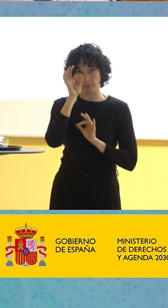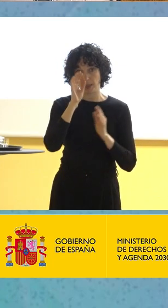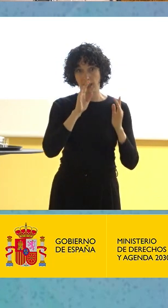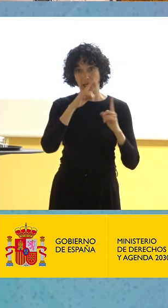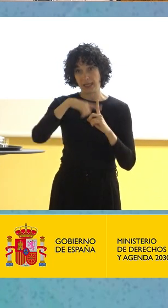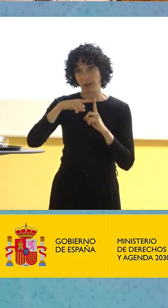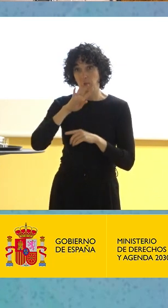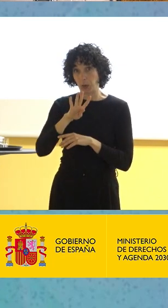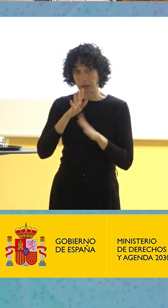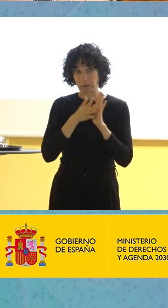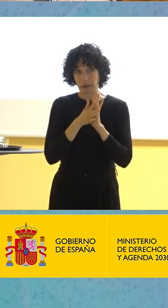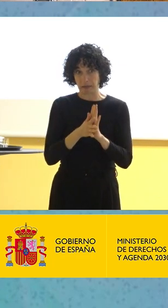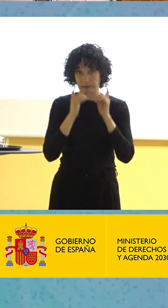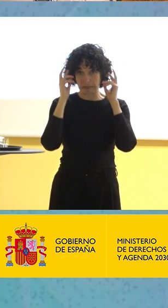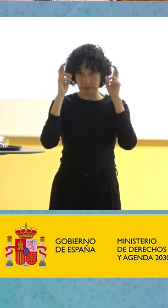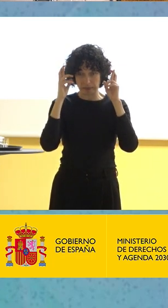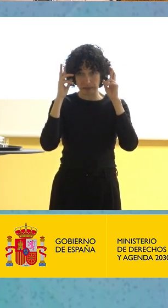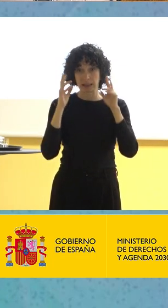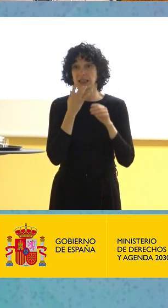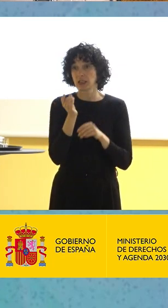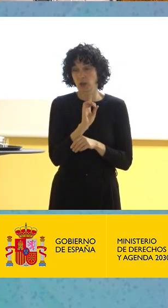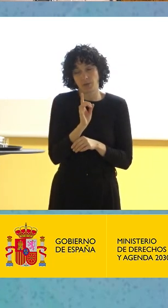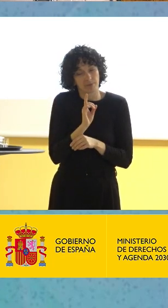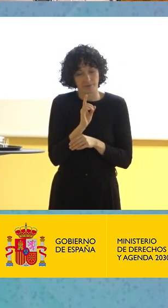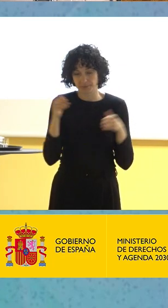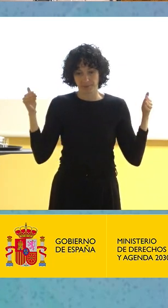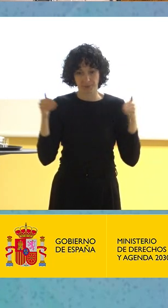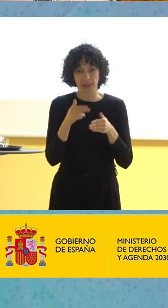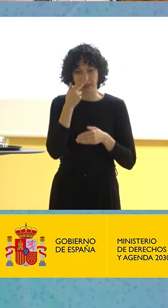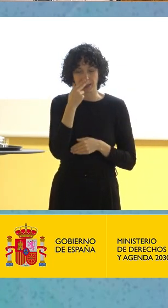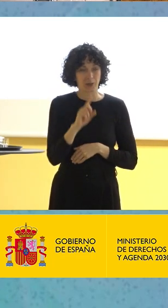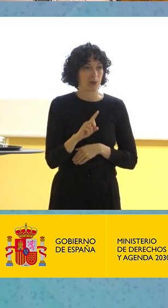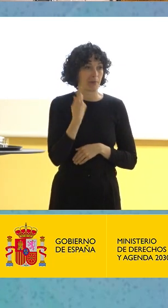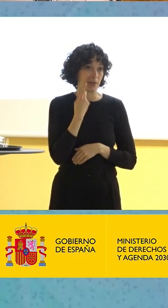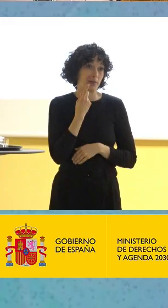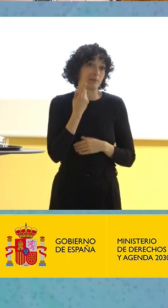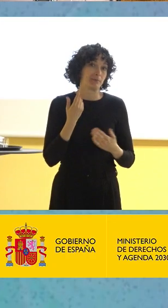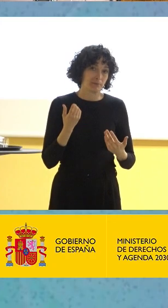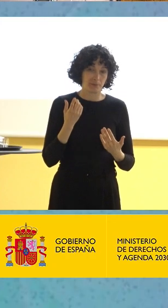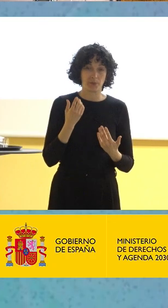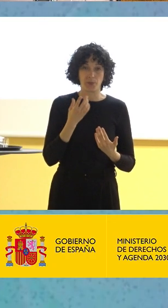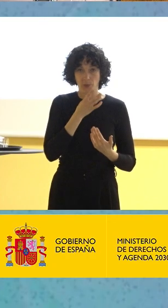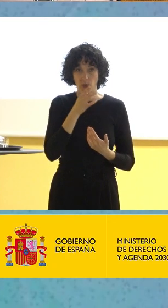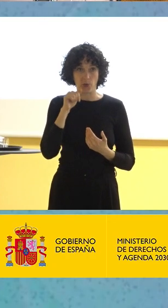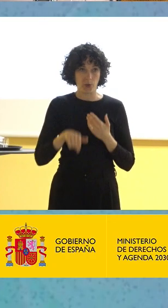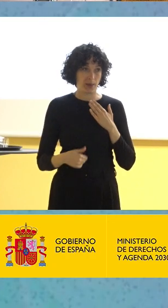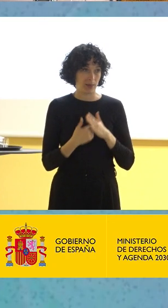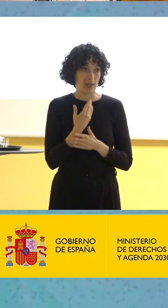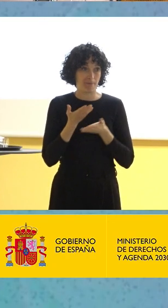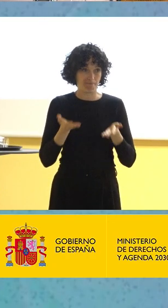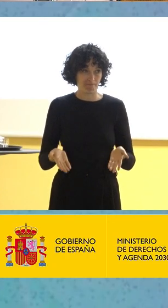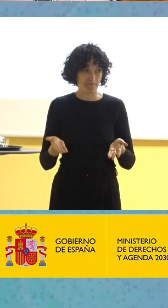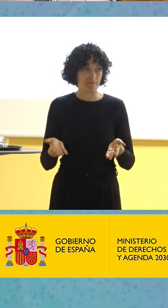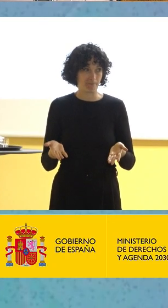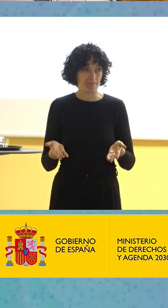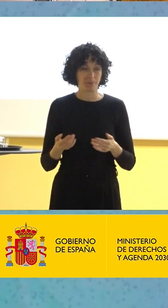no sé si será posible, pero bueno, si no, pues iremos al grano, a lo que más nos pueda interesar, teniendo en cuenta la jornada en la que estamos, ¿no?,